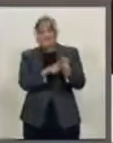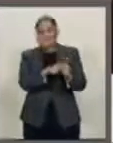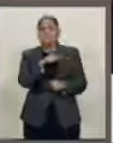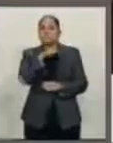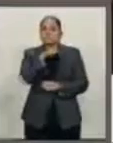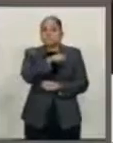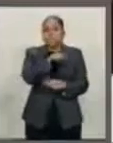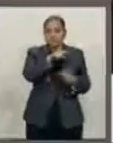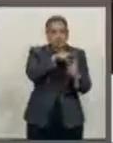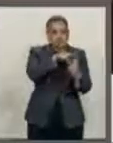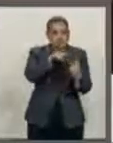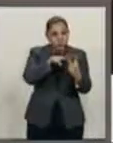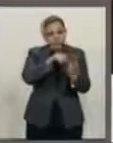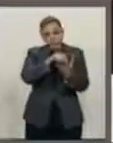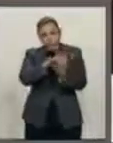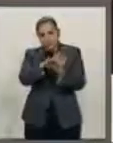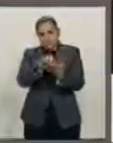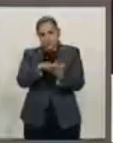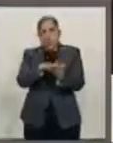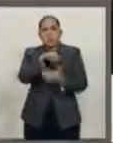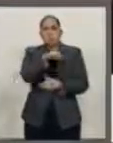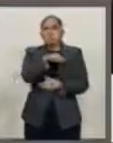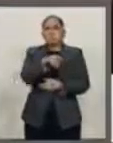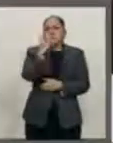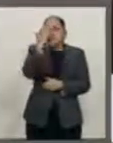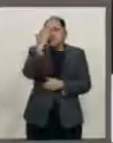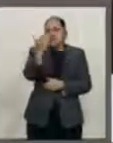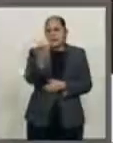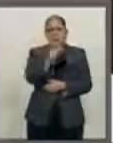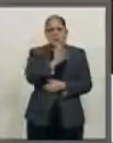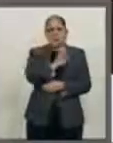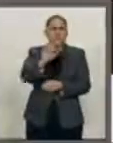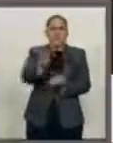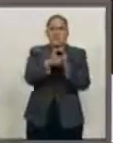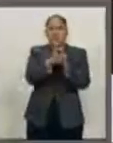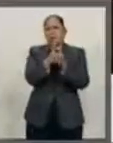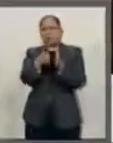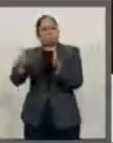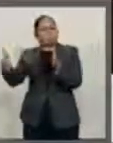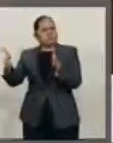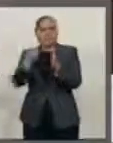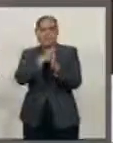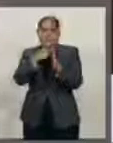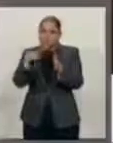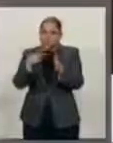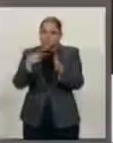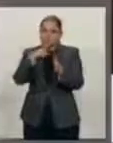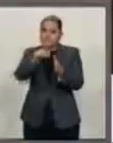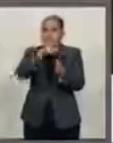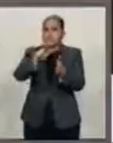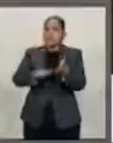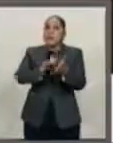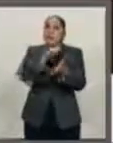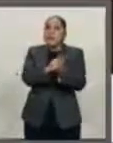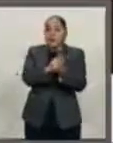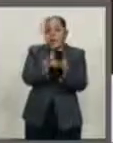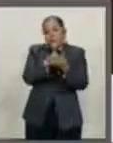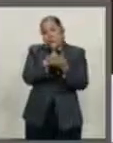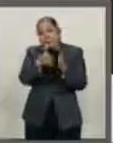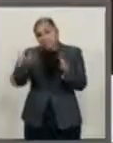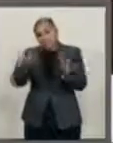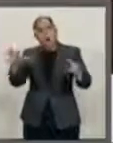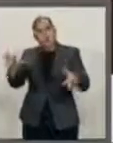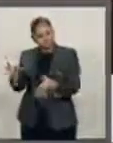citados artículos fue en fecha posterior, por lo que procede el principio de ley posterior, ponderándose el